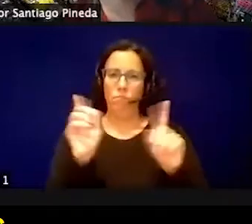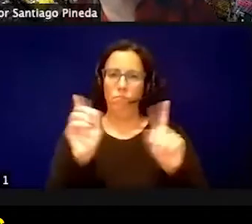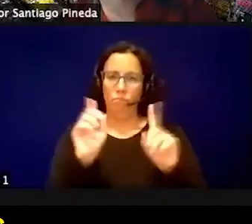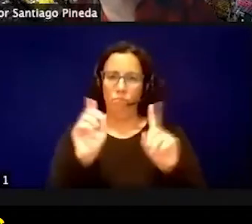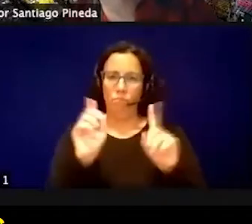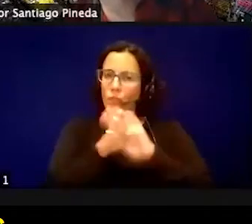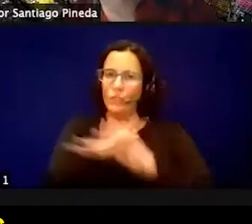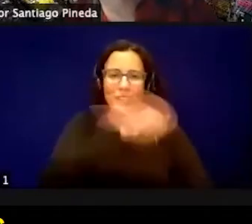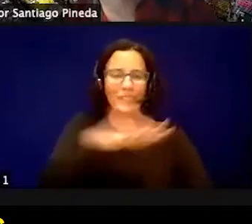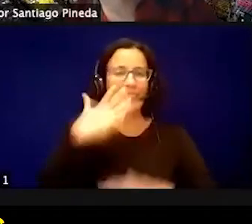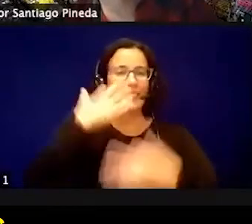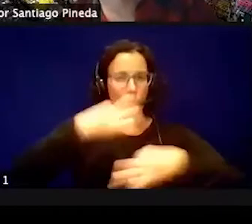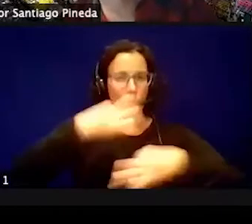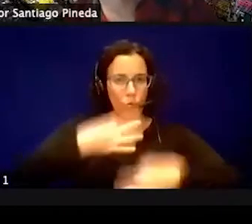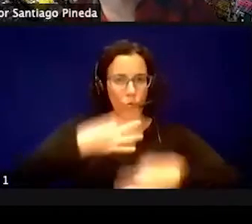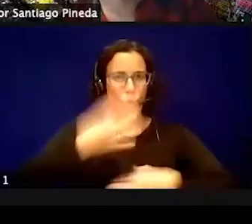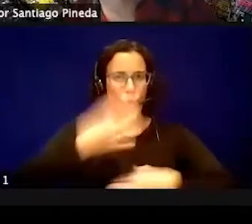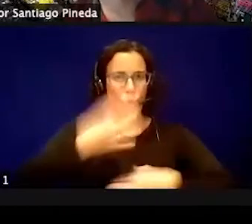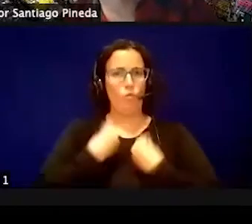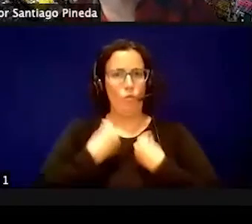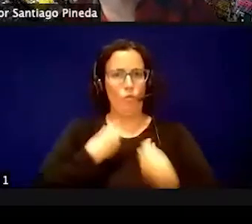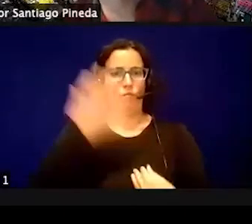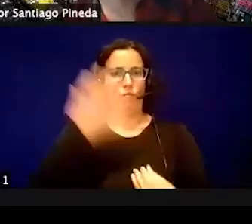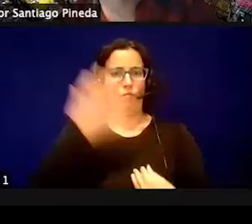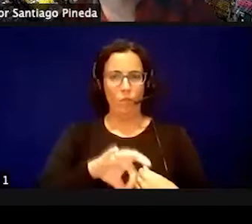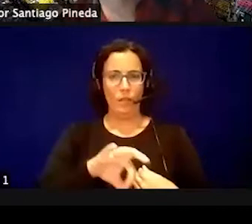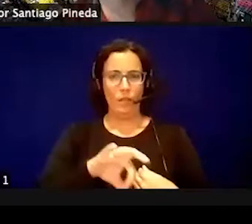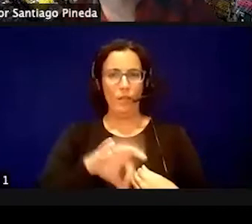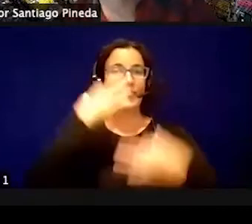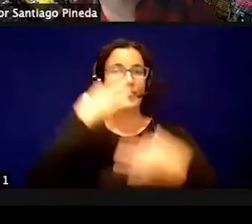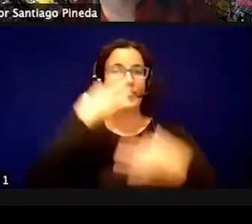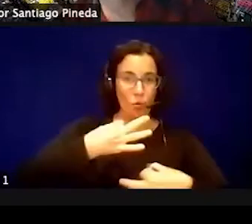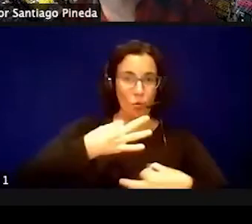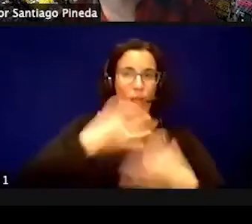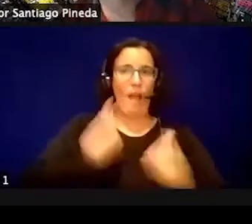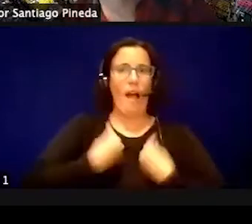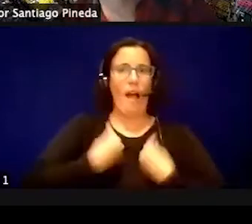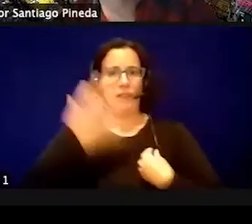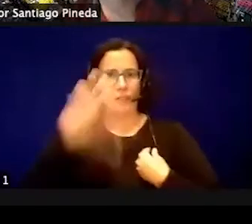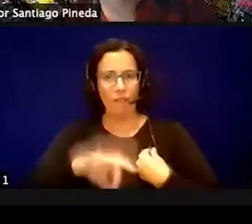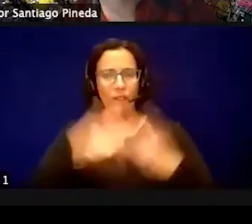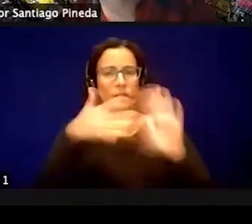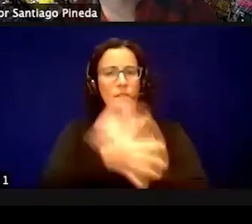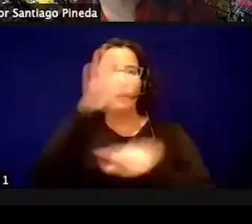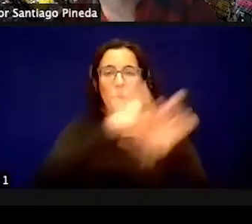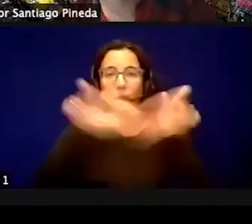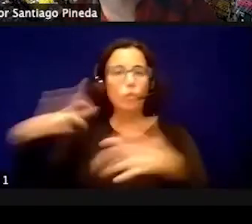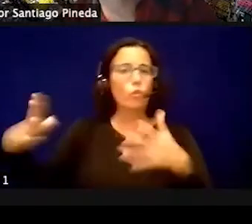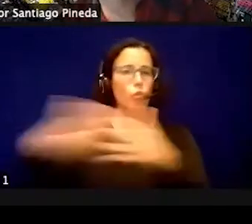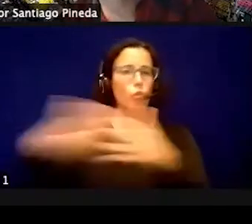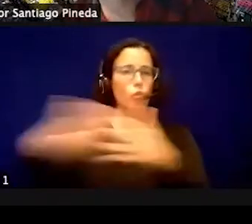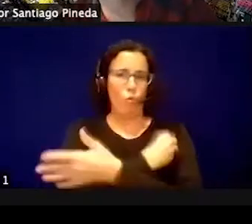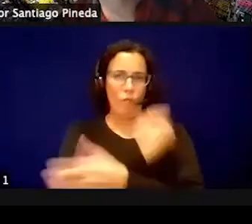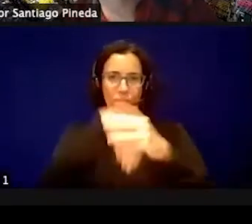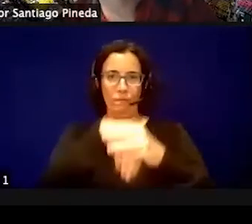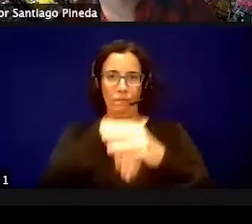habitable. Y cuando hablamos de seguro y habitable, hablamos que tendrá que serlo para todas las personas, ¿no?